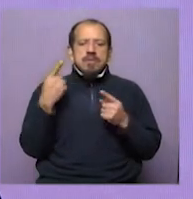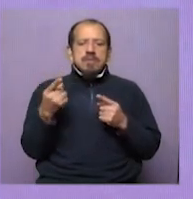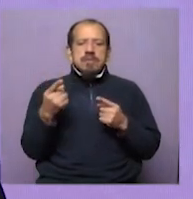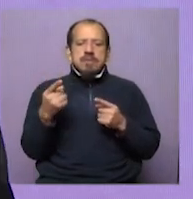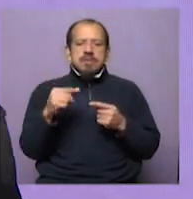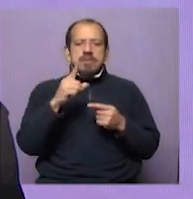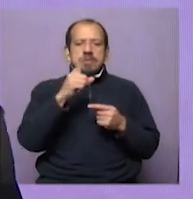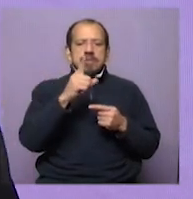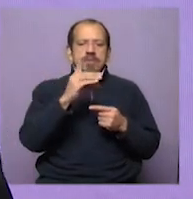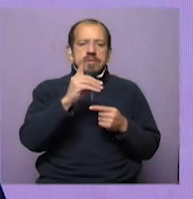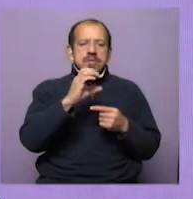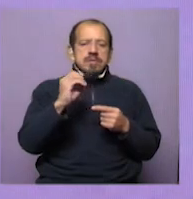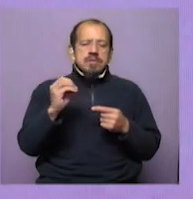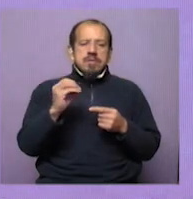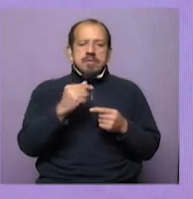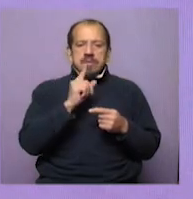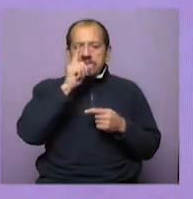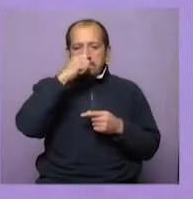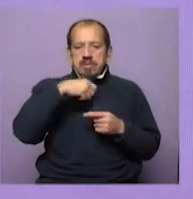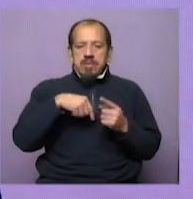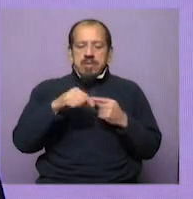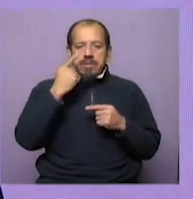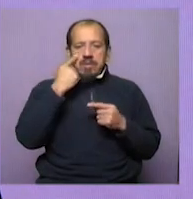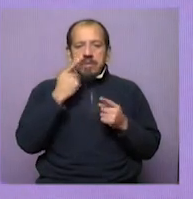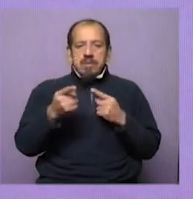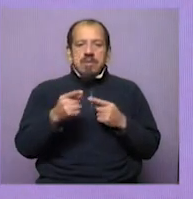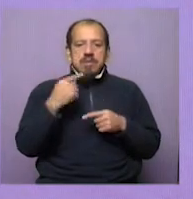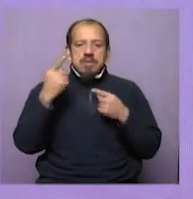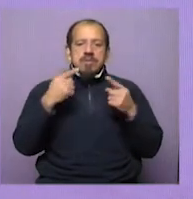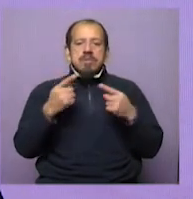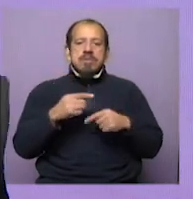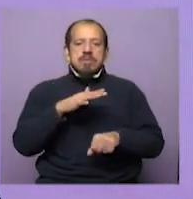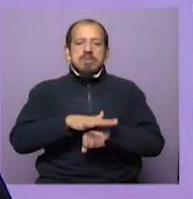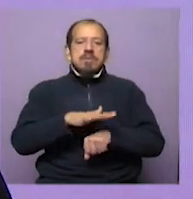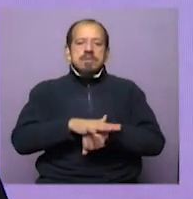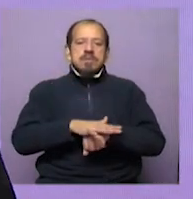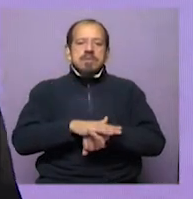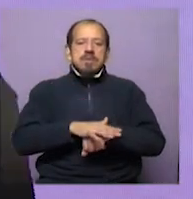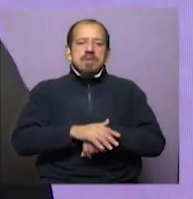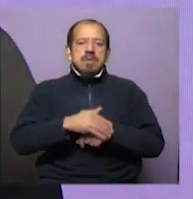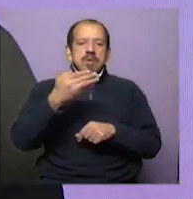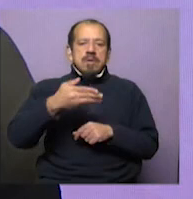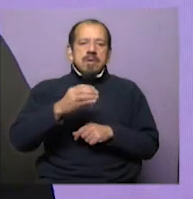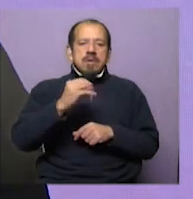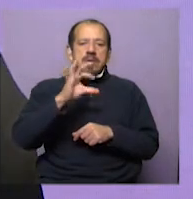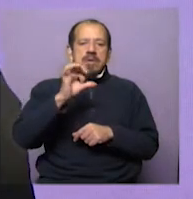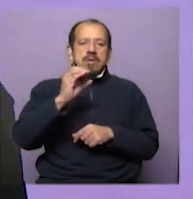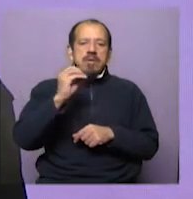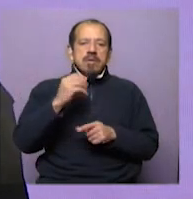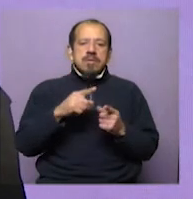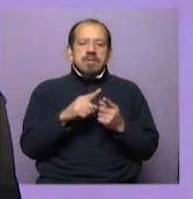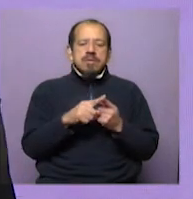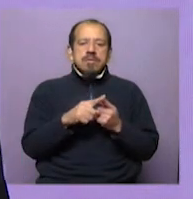Doc Montevideo desde el papel y las vimos como en sus distintas etapas, hasta Bosco, que la estrenó el año